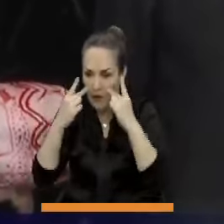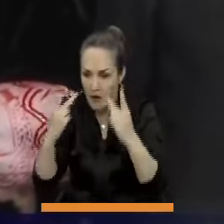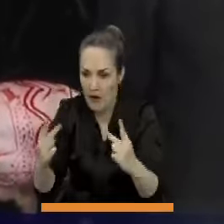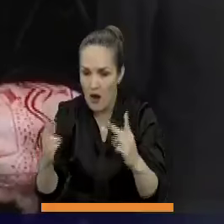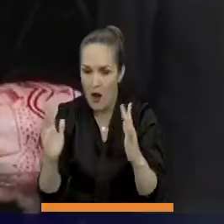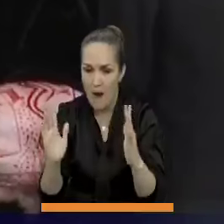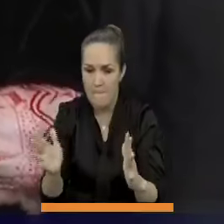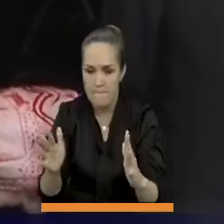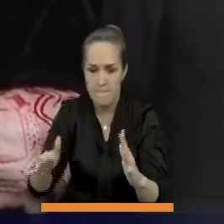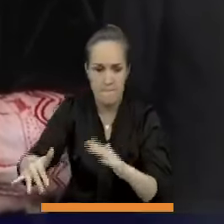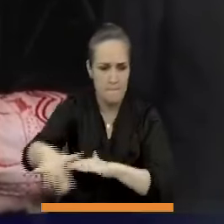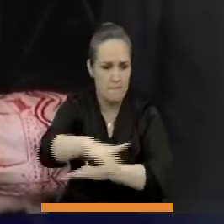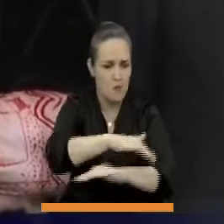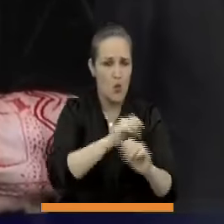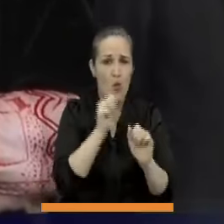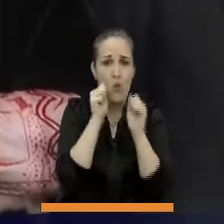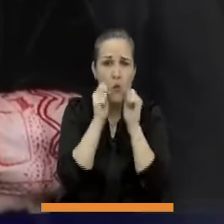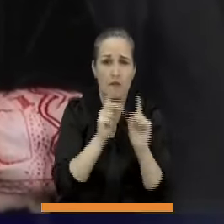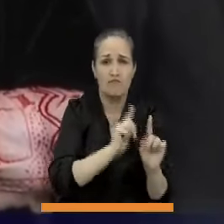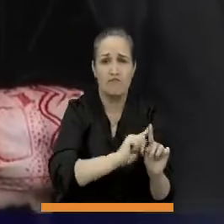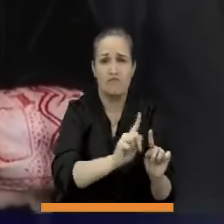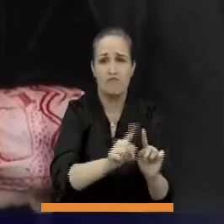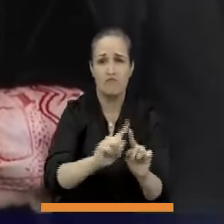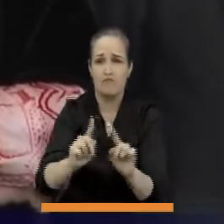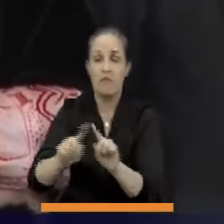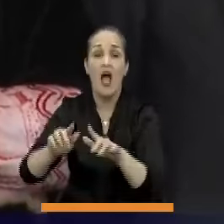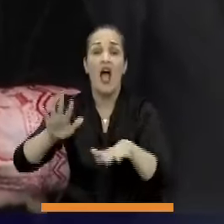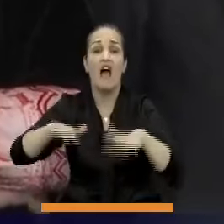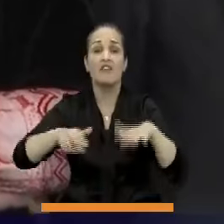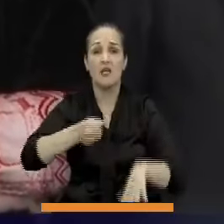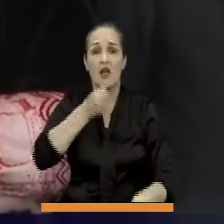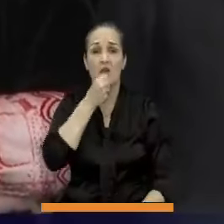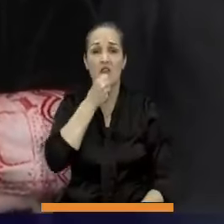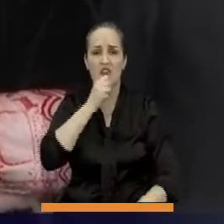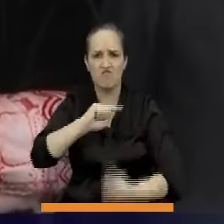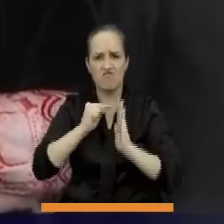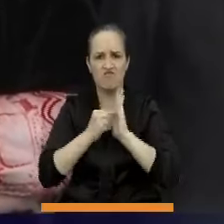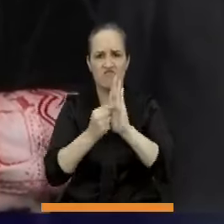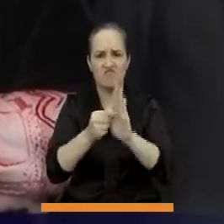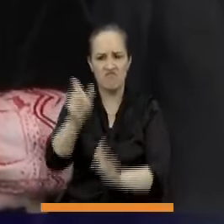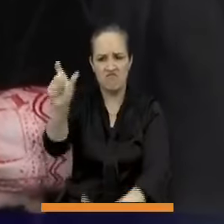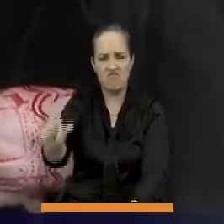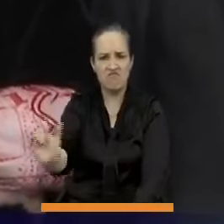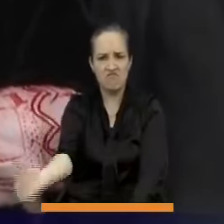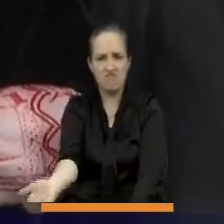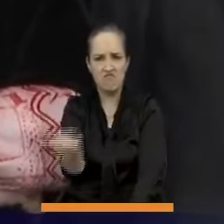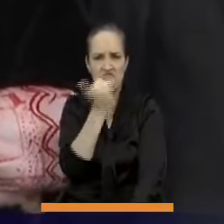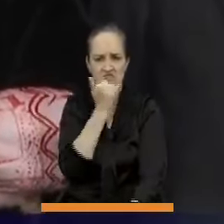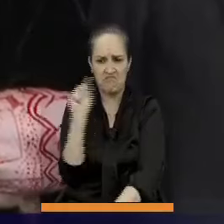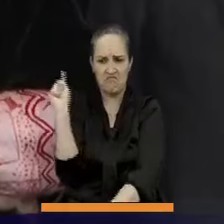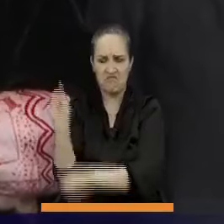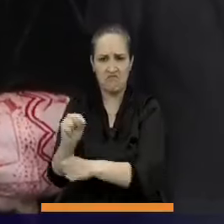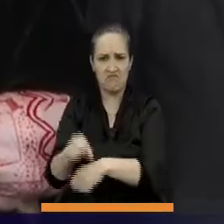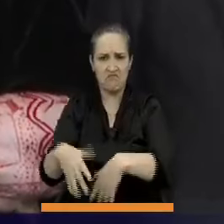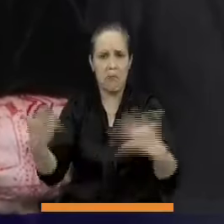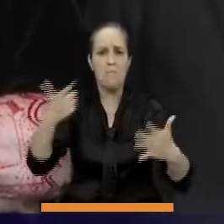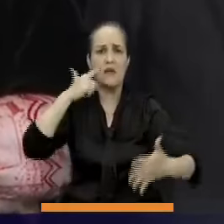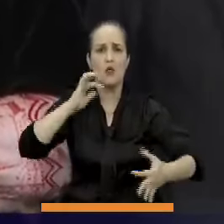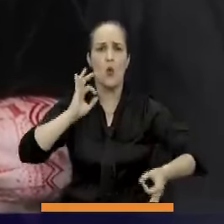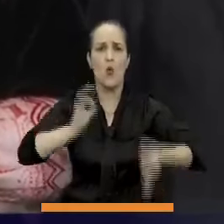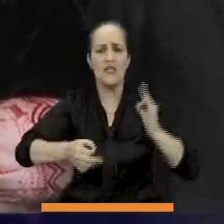que hace parte el ser humano, y que los periodistas algunas veces somos implacables, nos comportamos como